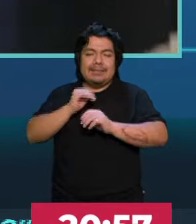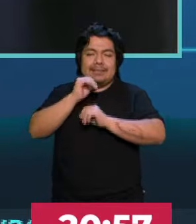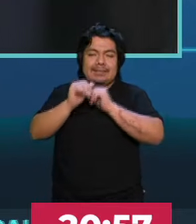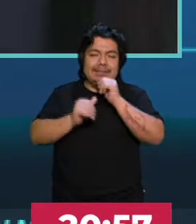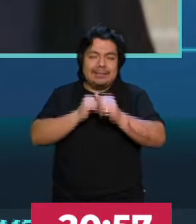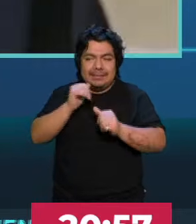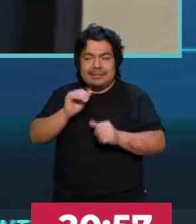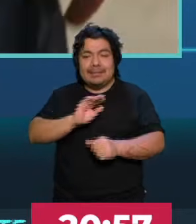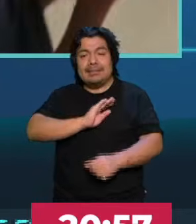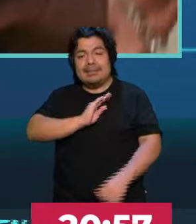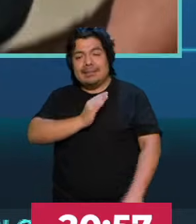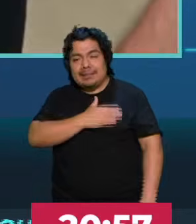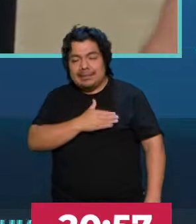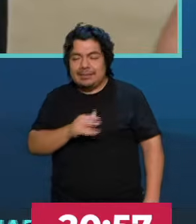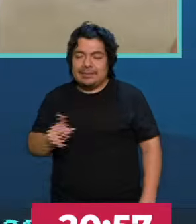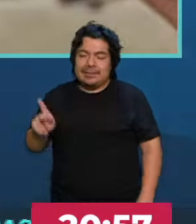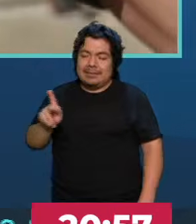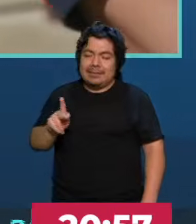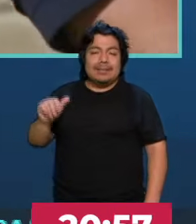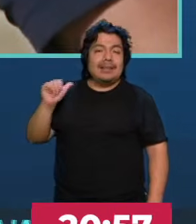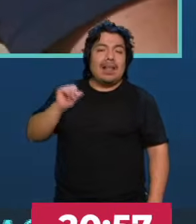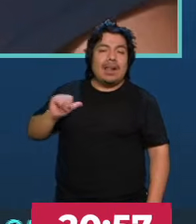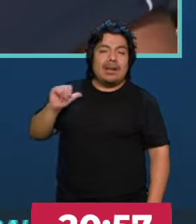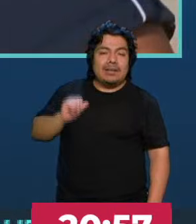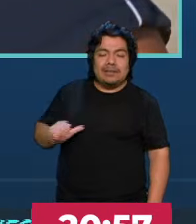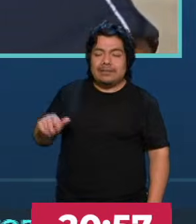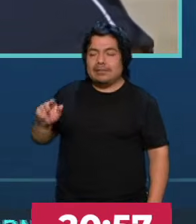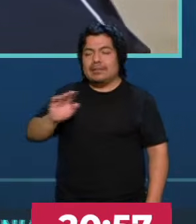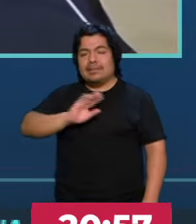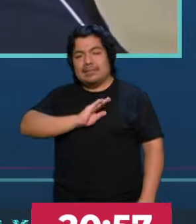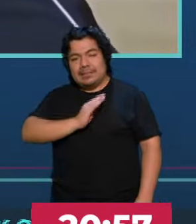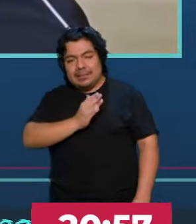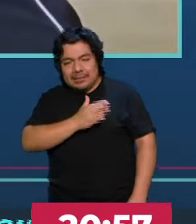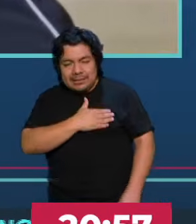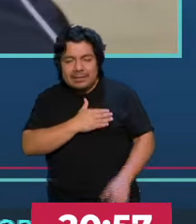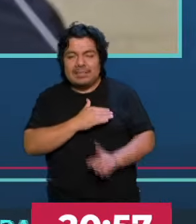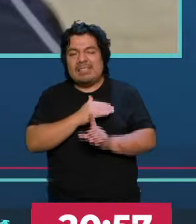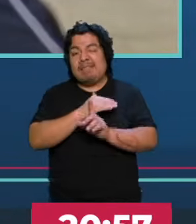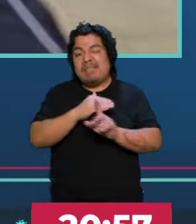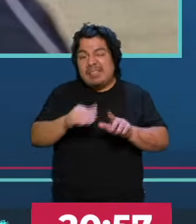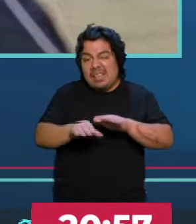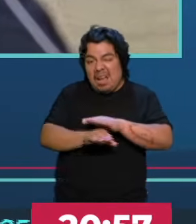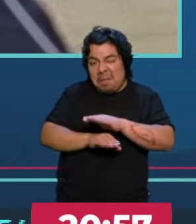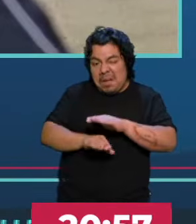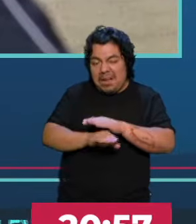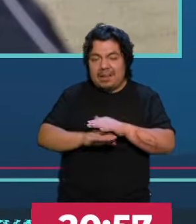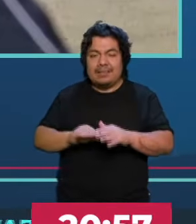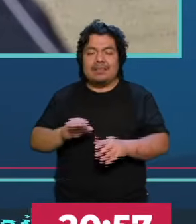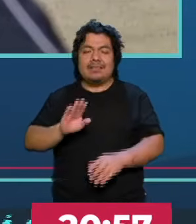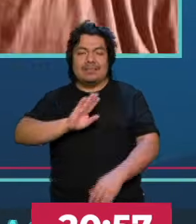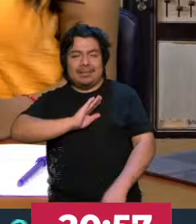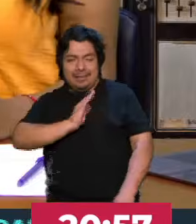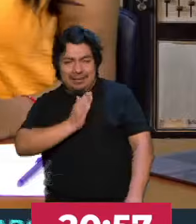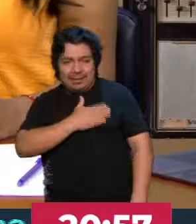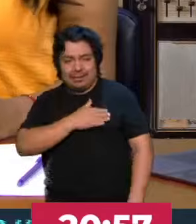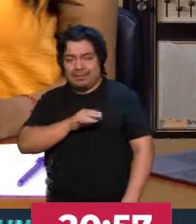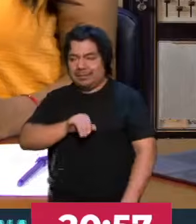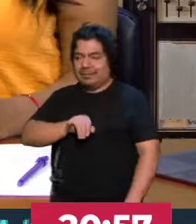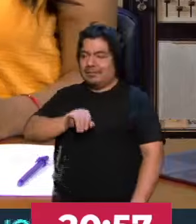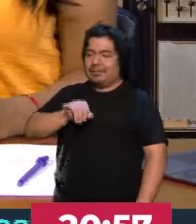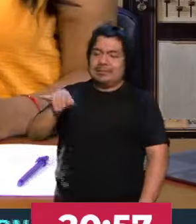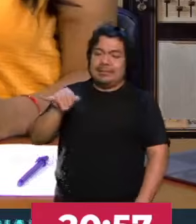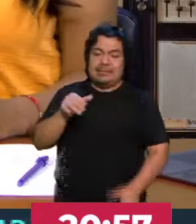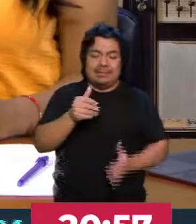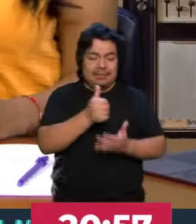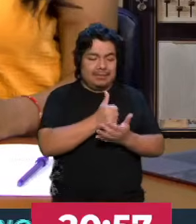La España del pueblo viejo, la España de una clase media baja, de una España periférica, ¿no? Porque o te quedas en